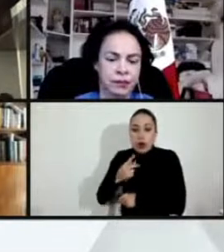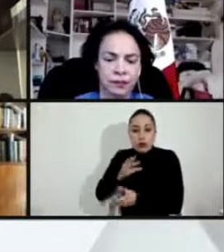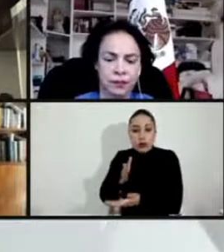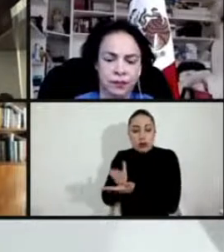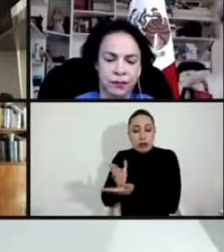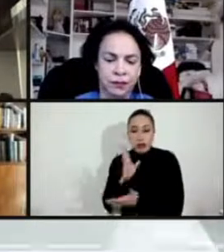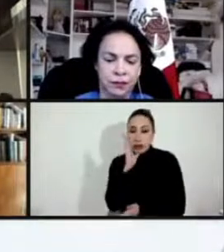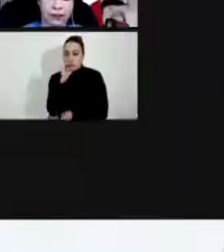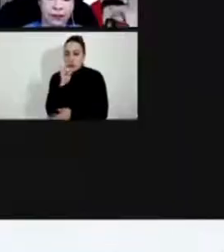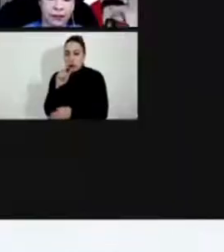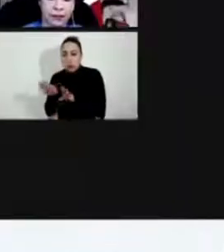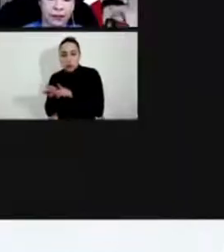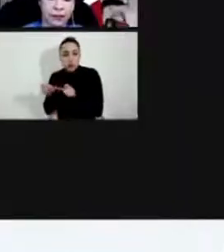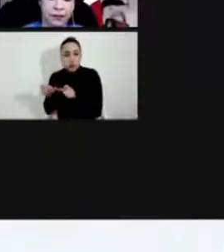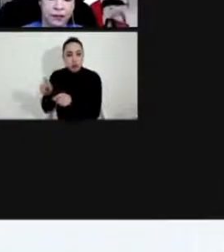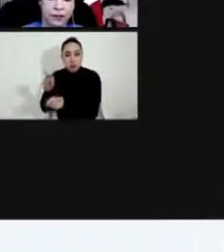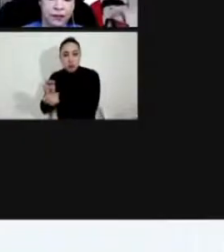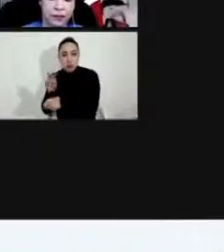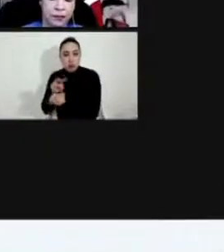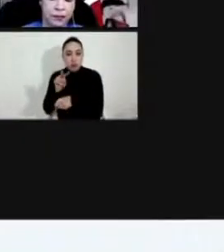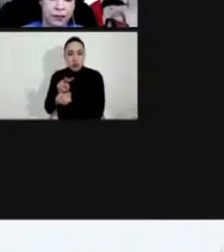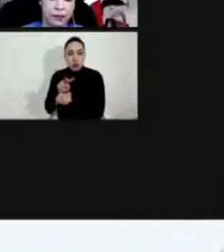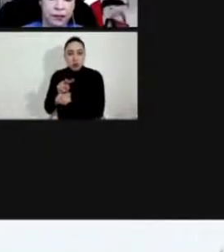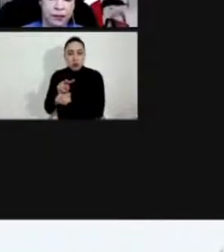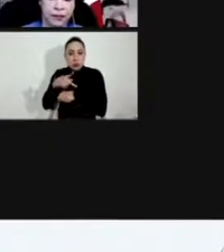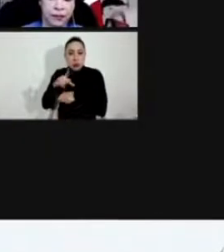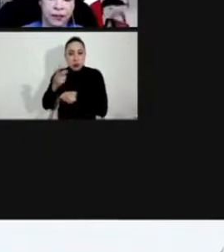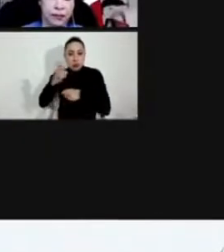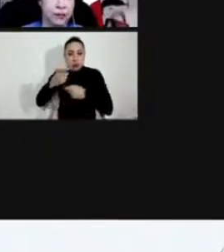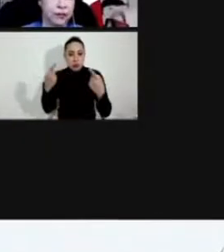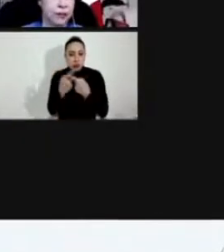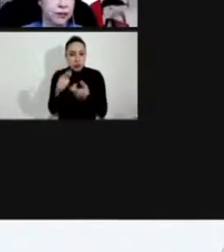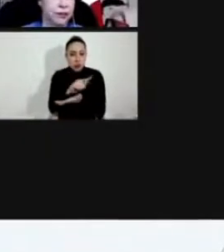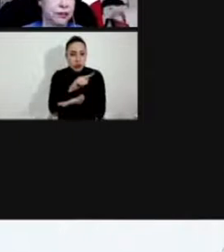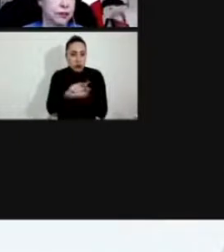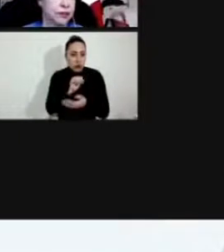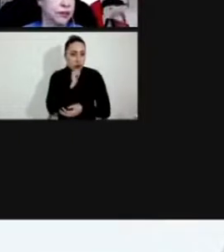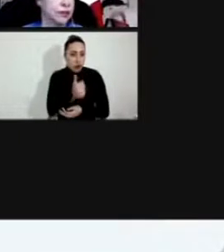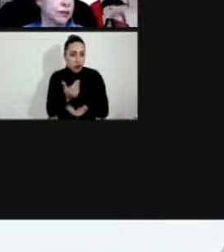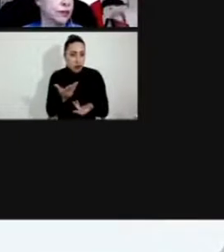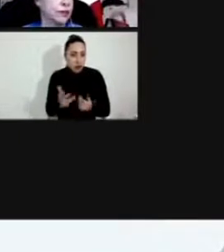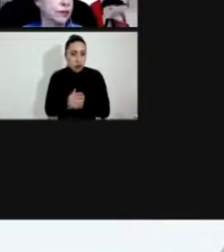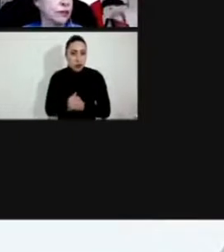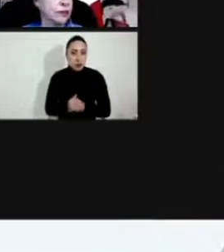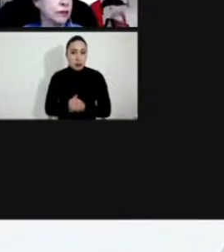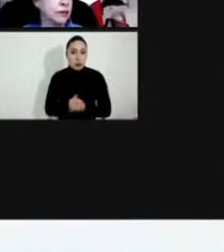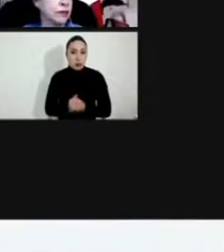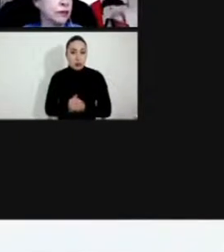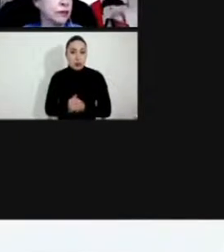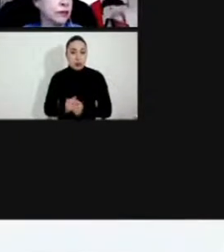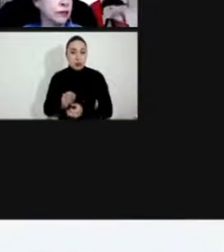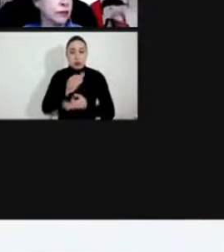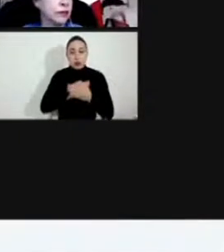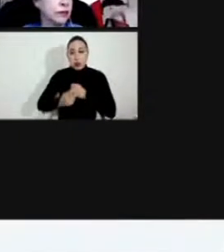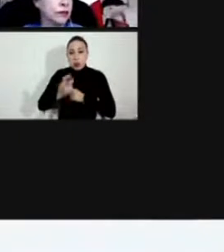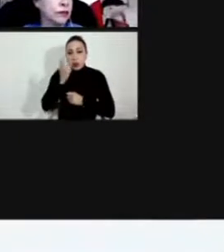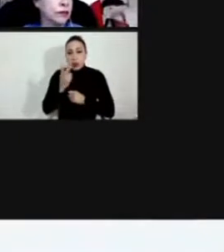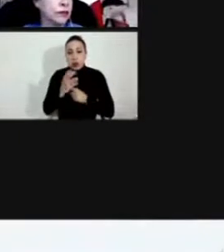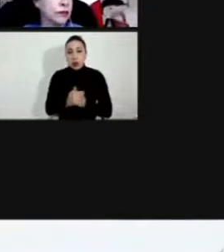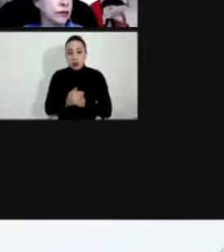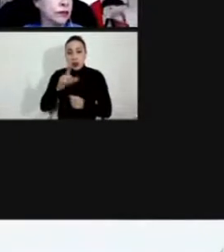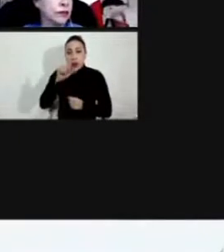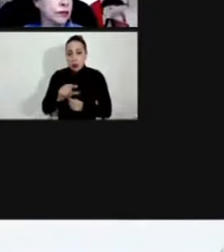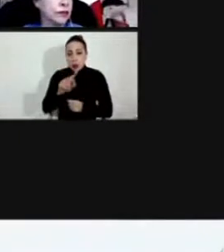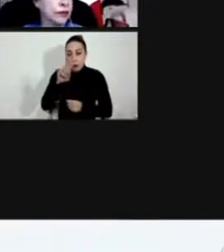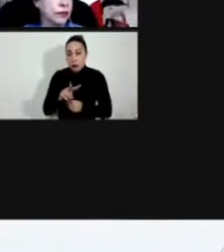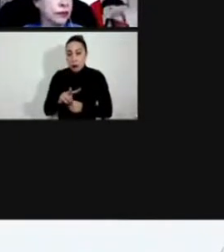no cumplir con la ley, con la norma. Y es un delito que se puede perseguir hasta de oficio cuando